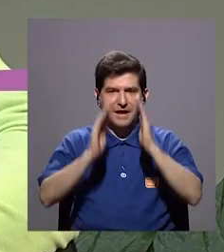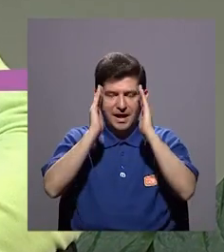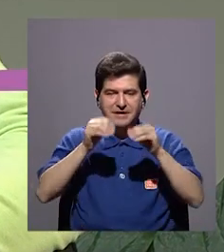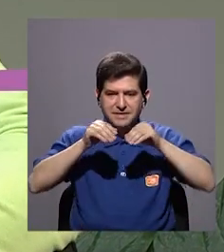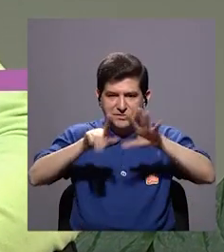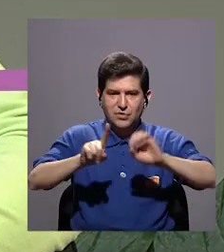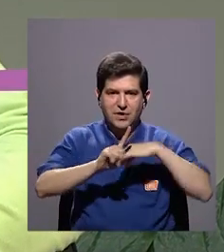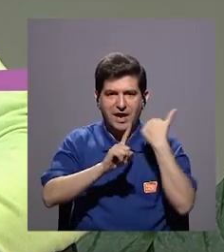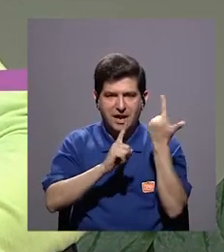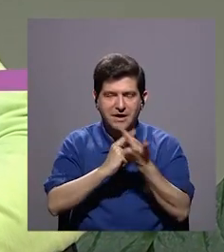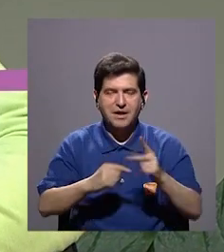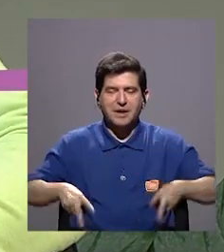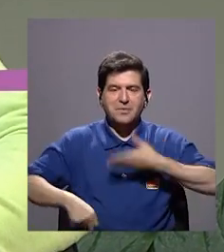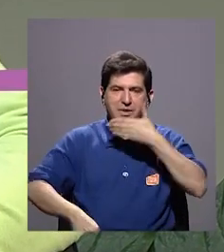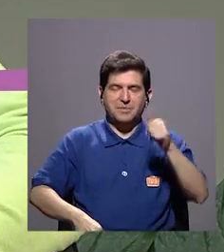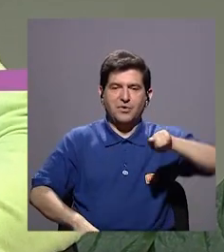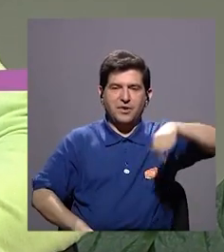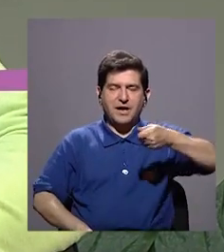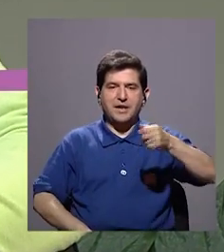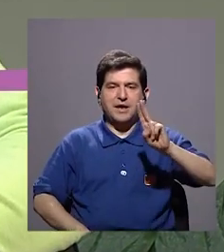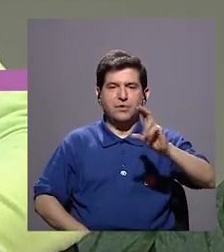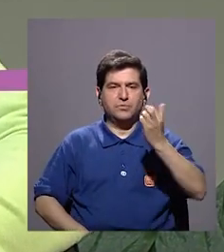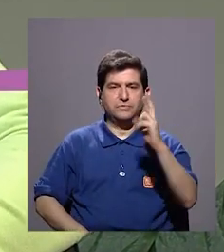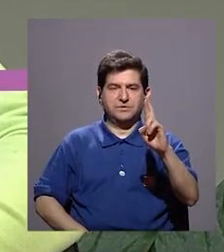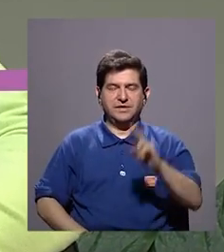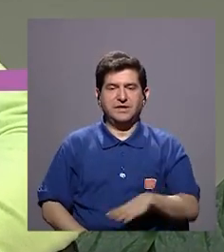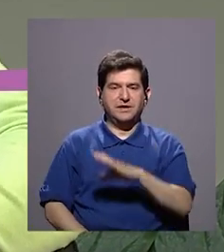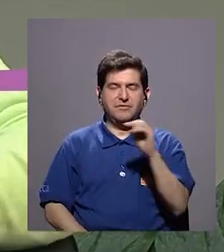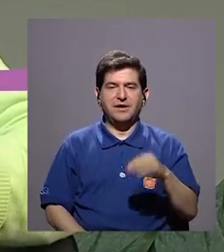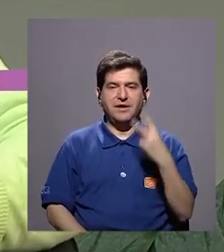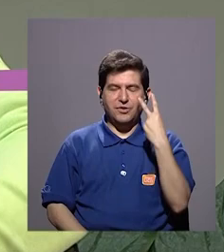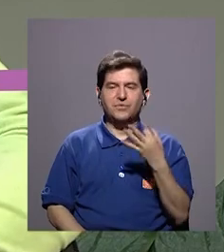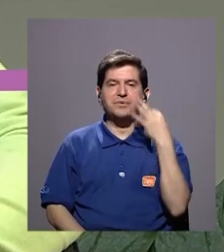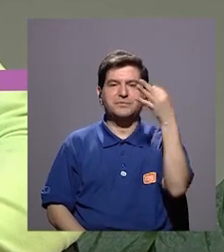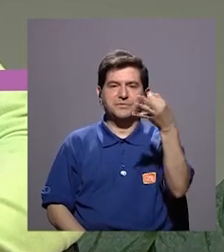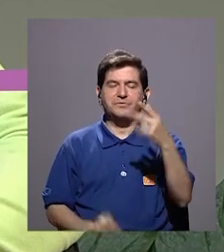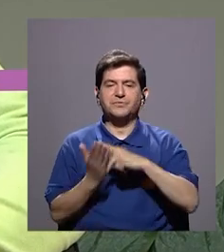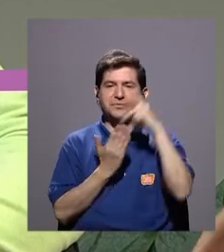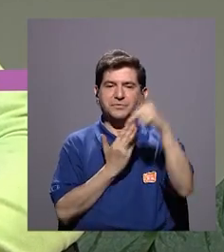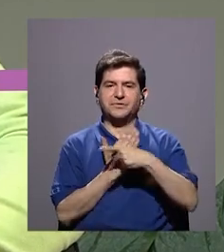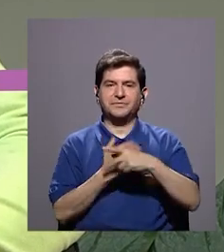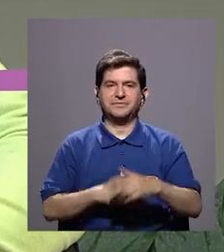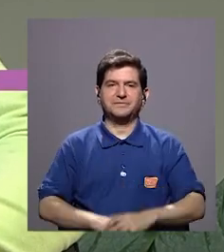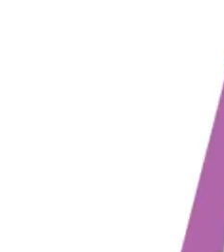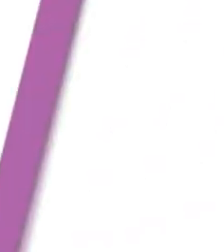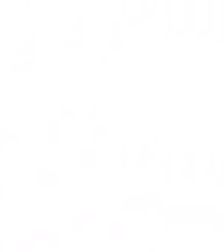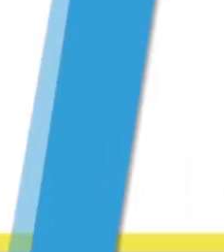seguirnos en nuestras redes sociales, Vivir Mejor, canal UCR. Y hasta la próxima.